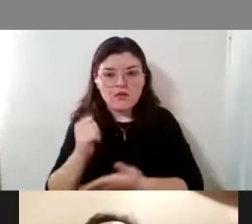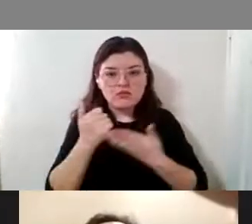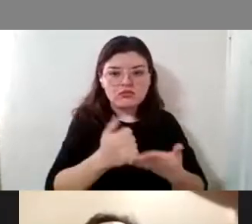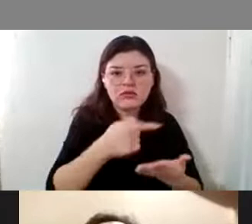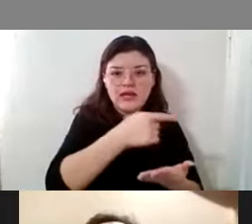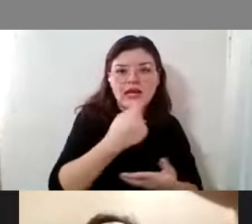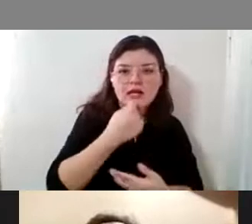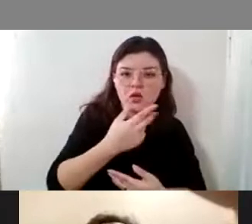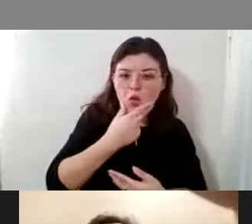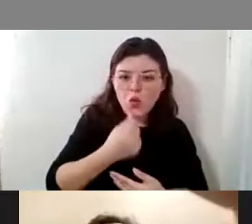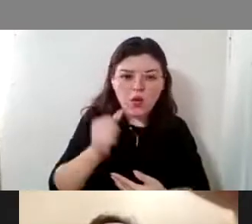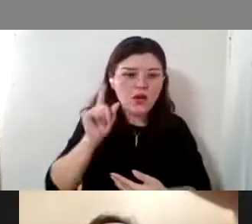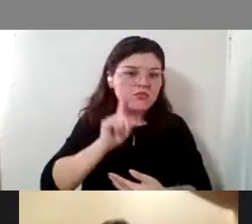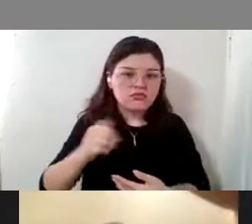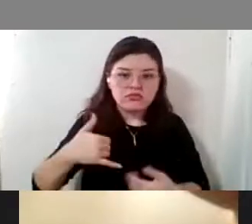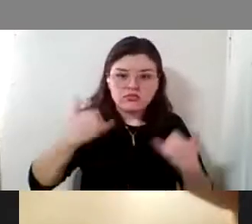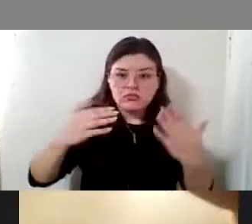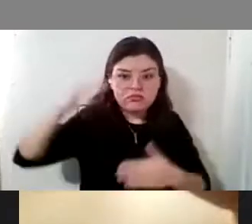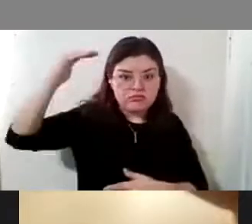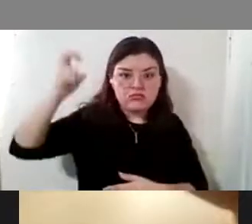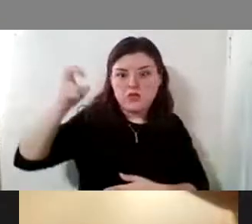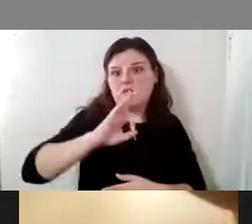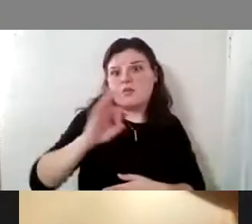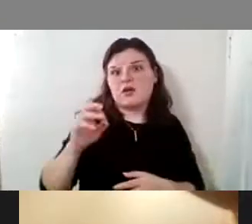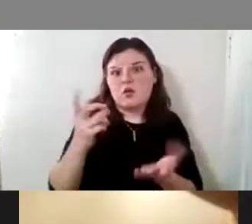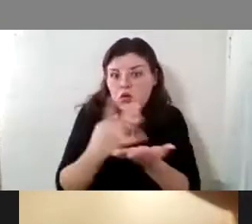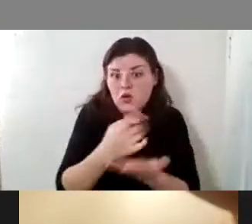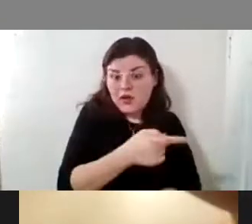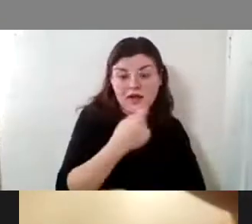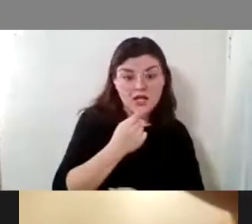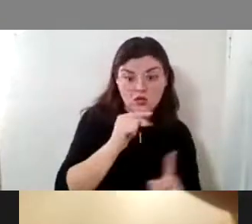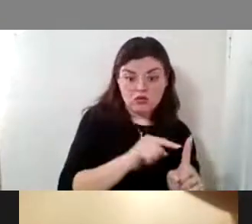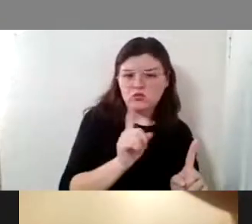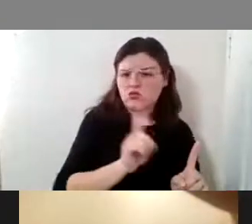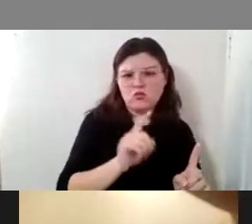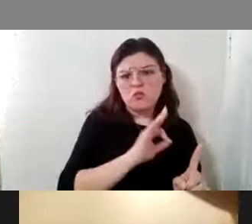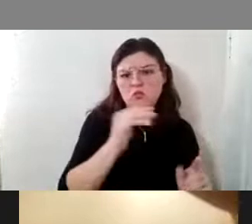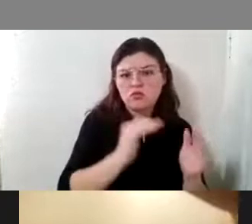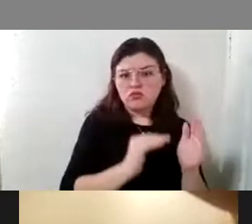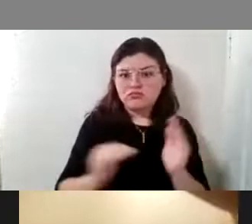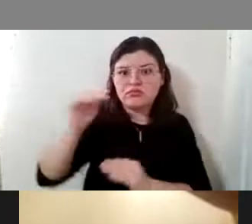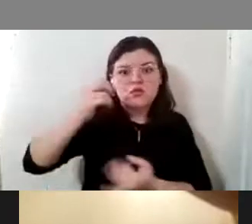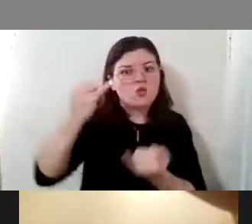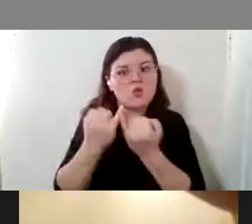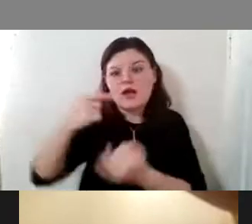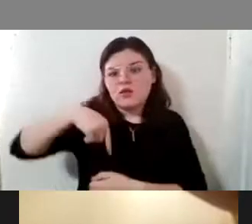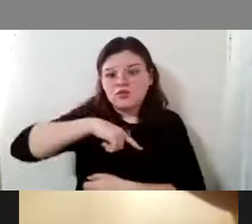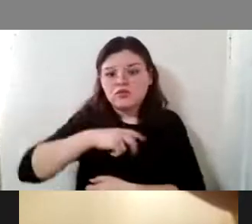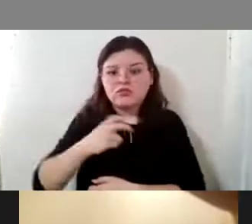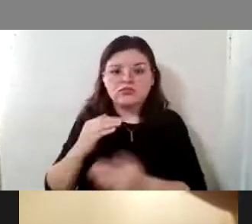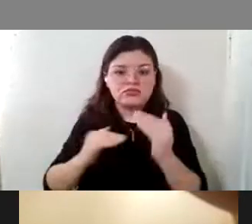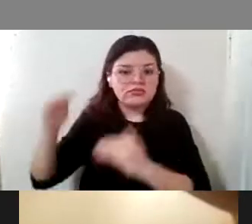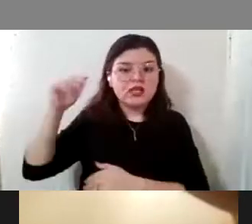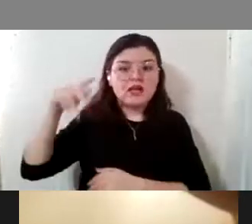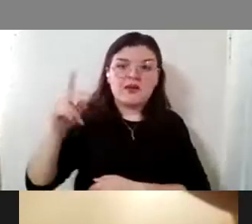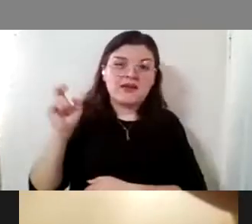o a quien sea, porque el abuso no nomás es enfocado en los niños, puede ser también a nosotros, y ver de qué